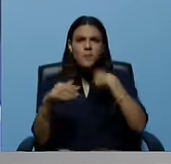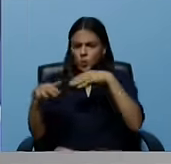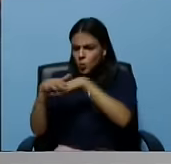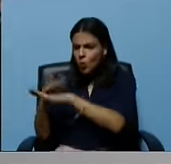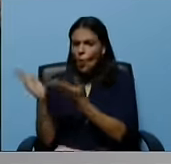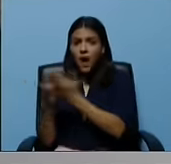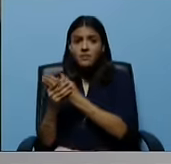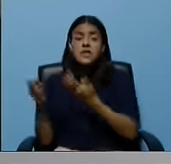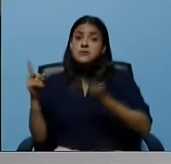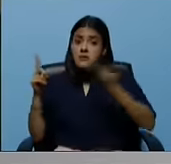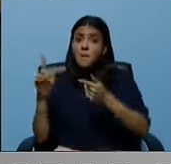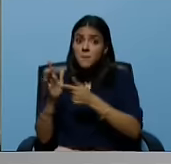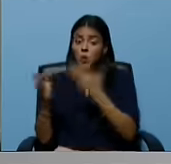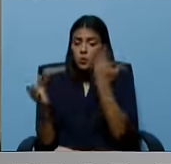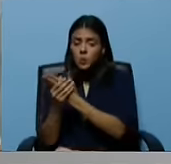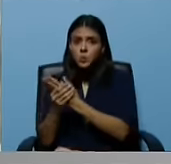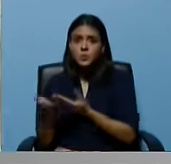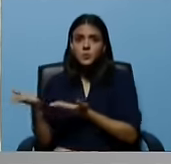Toma, dale.